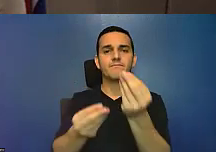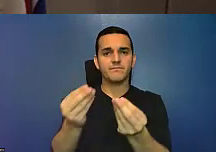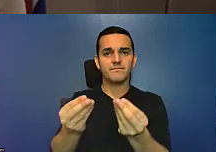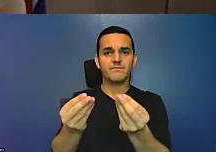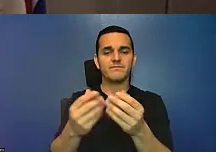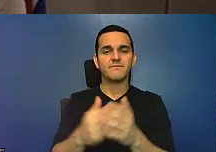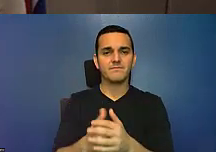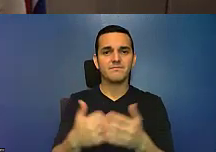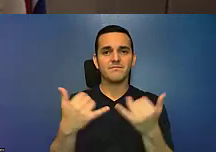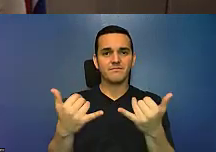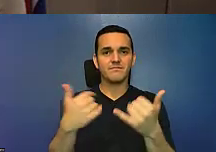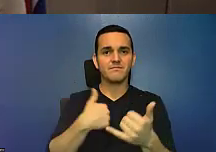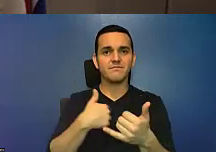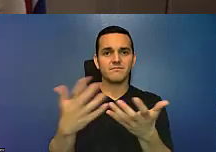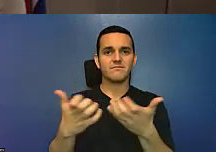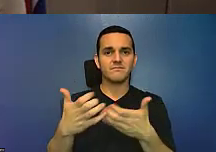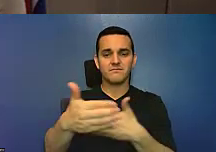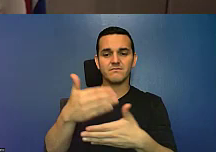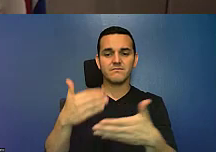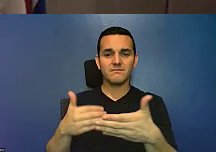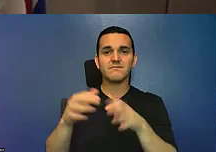Entonces, antes que nada, quiero